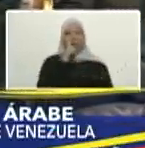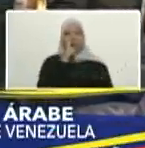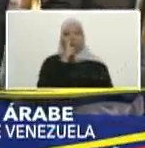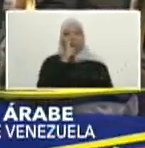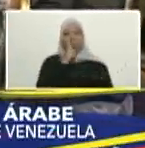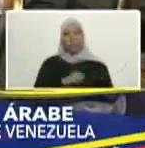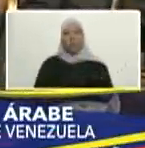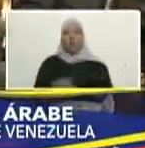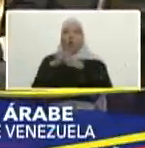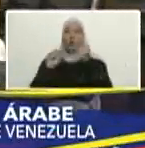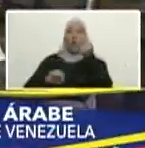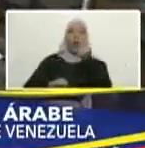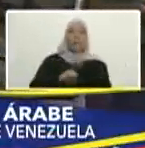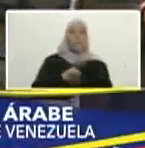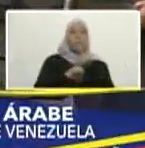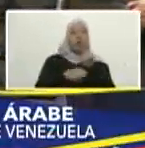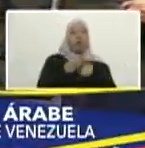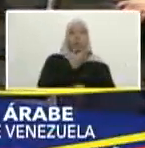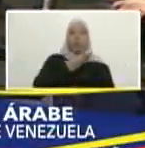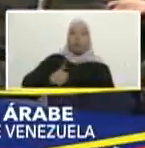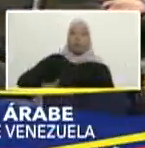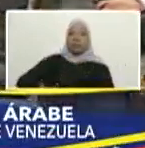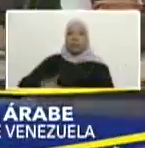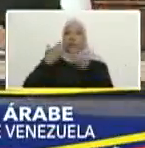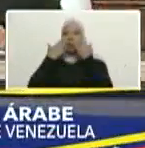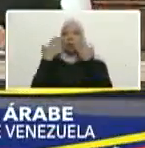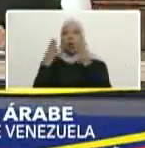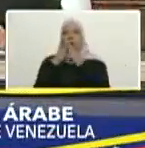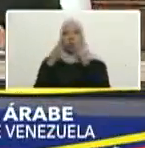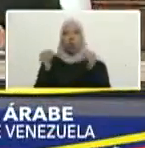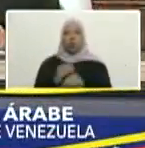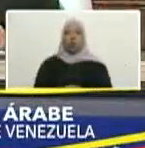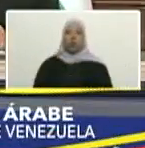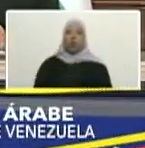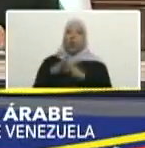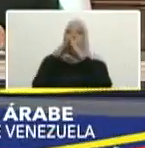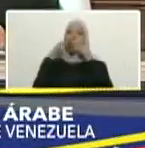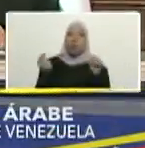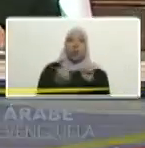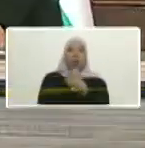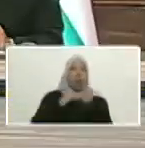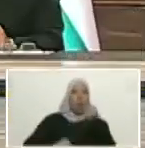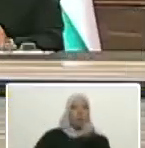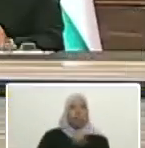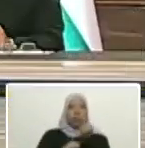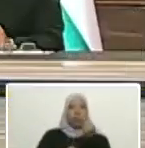usted todo el apoyo, presidente Brahim Ghali. Todo el apoyo.